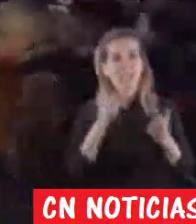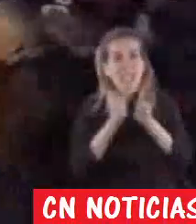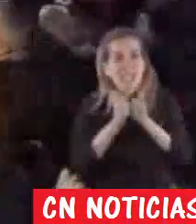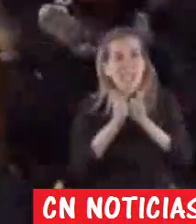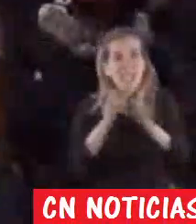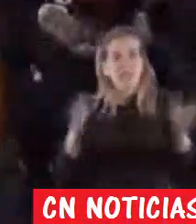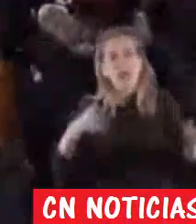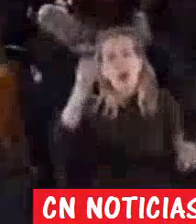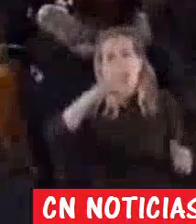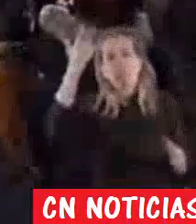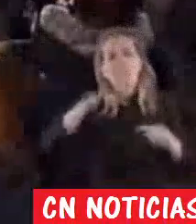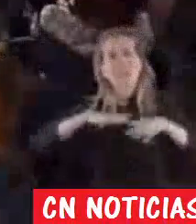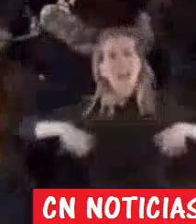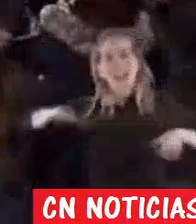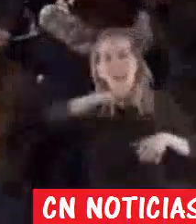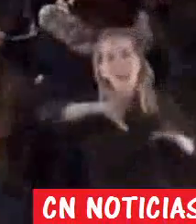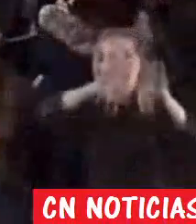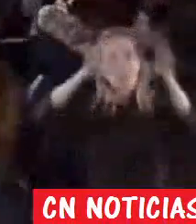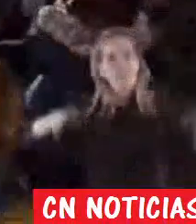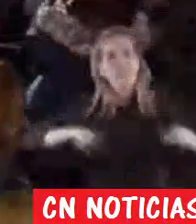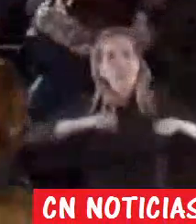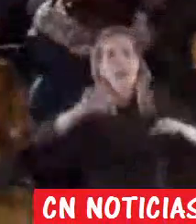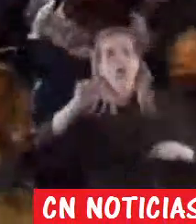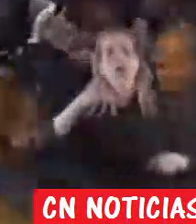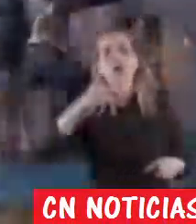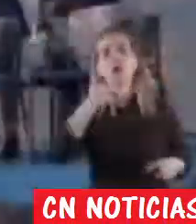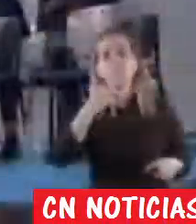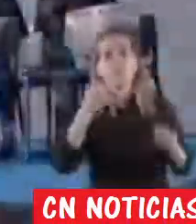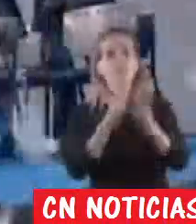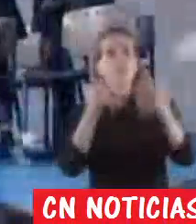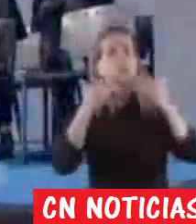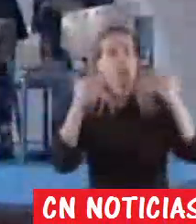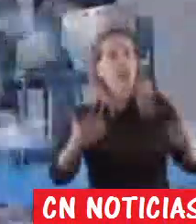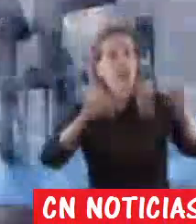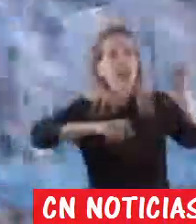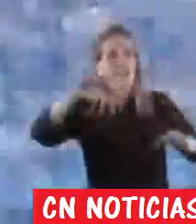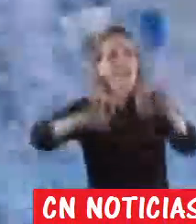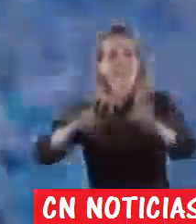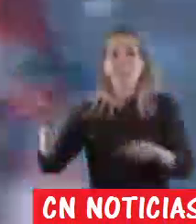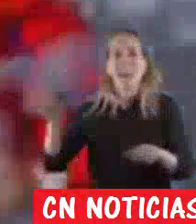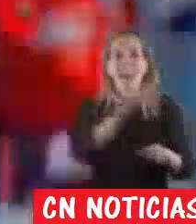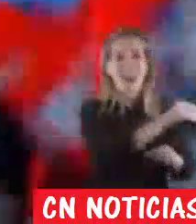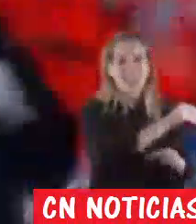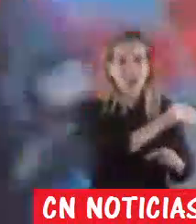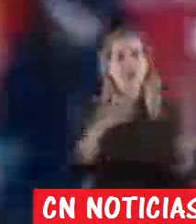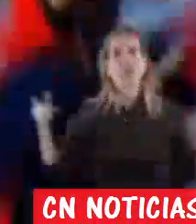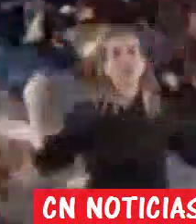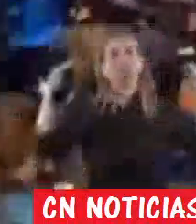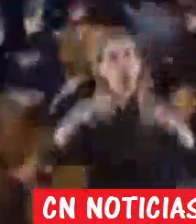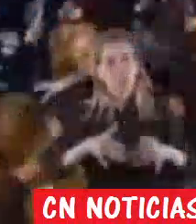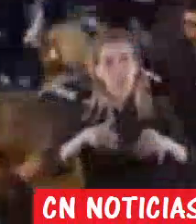inaugurado oficialmente el mercado Lomas. Muchas gracias a todos y todas por